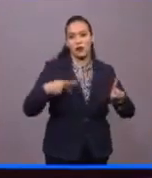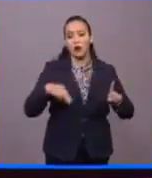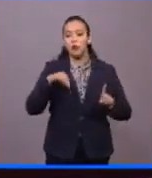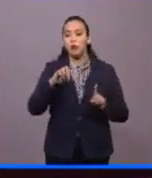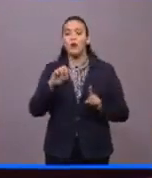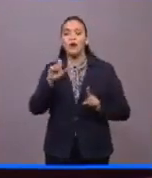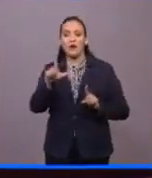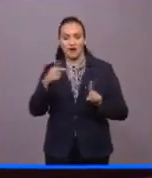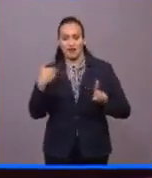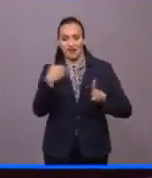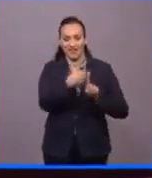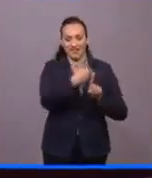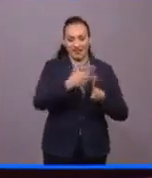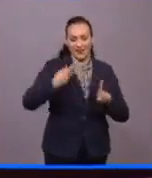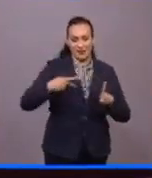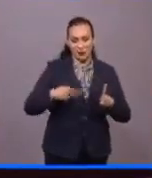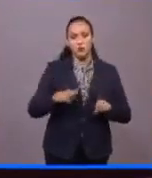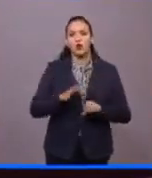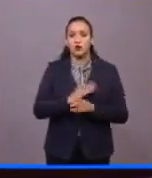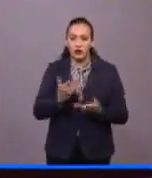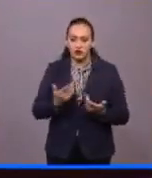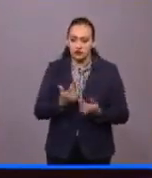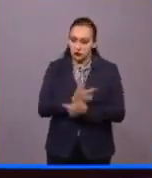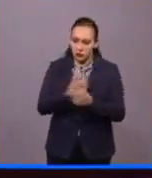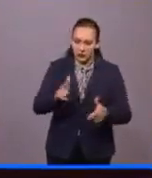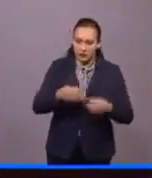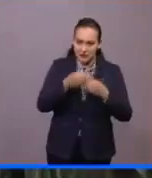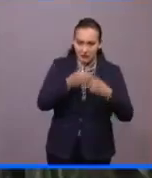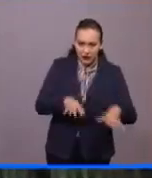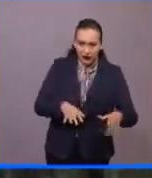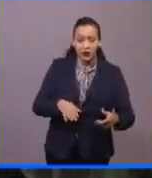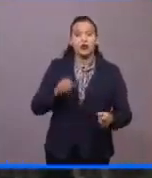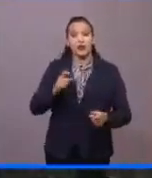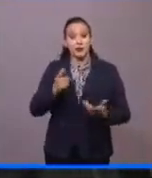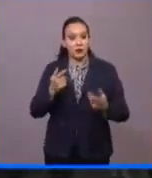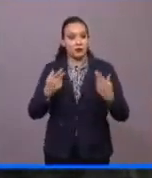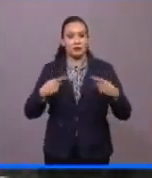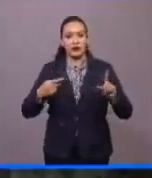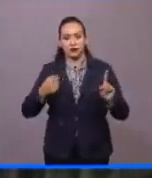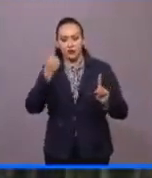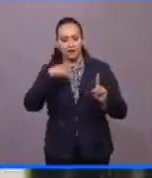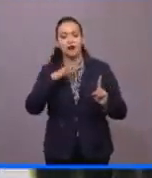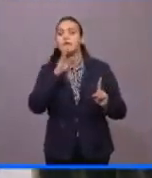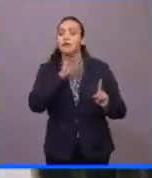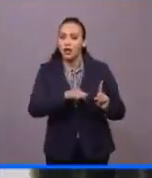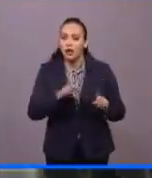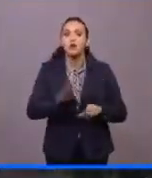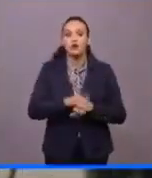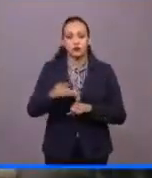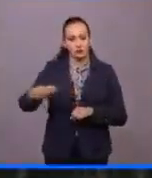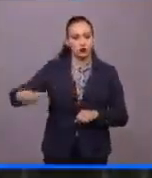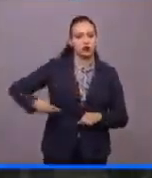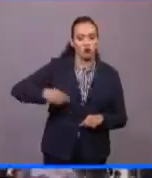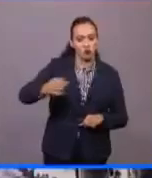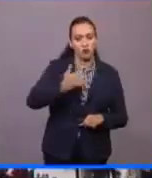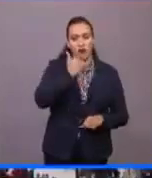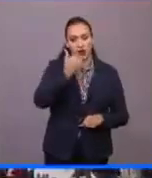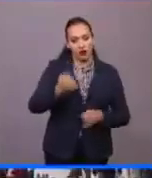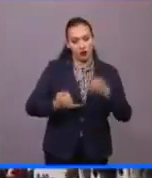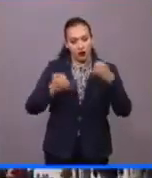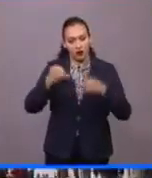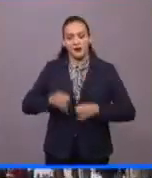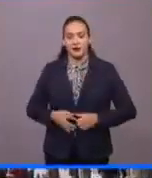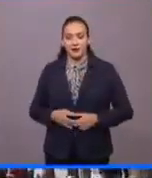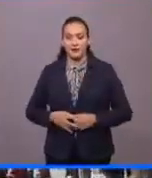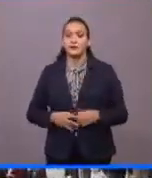privación ilegal de la libertad, así como la afectación al honor y reputación derivado de la condena errónea.